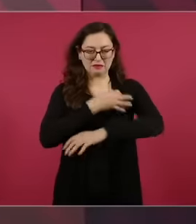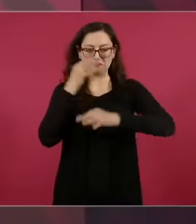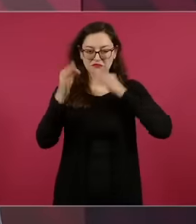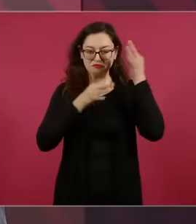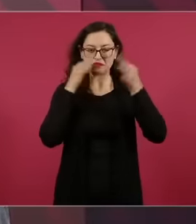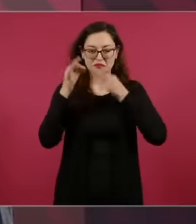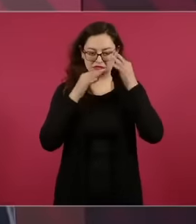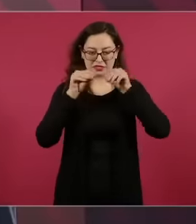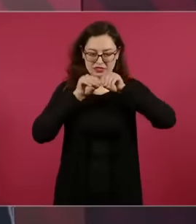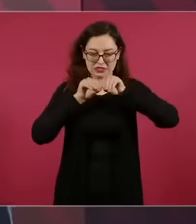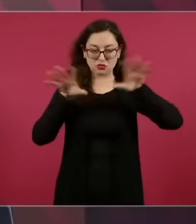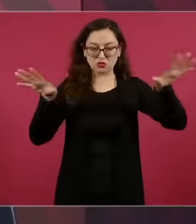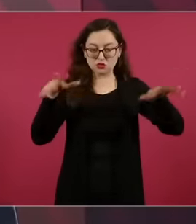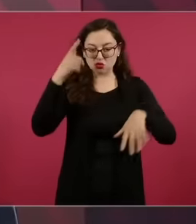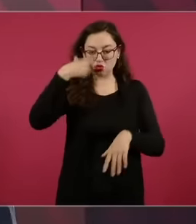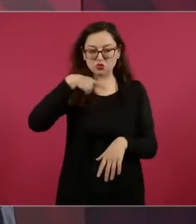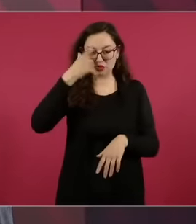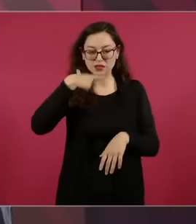titularon, sí,